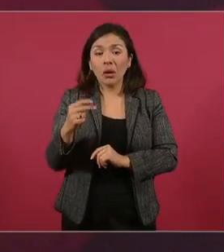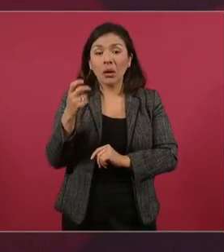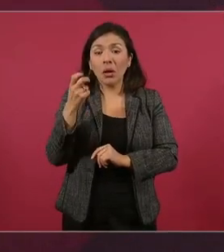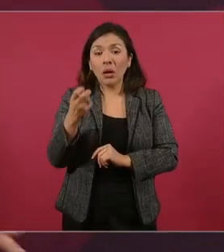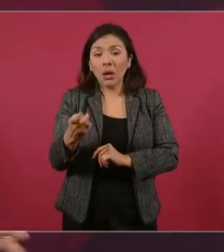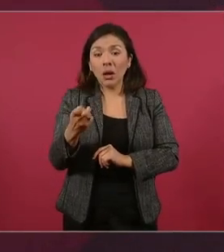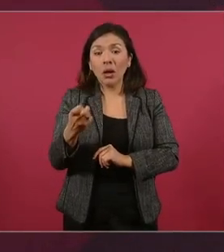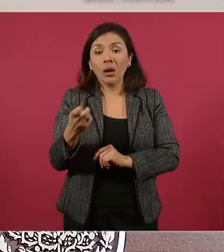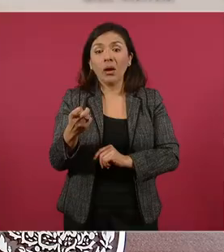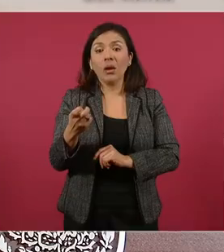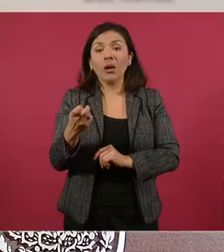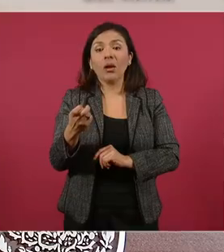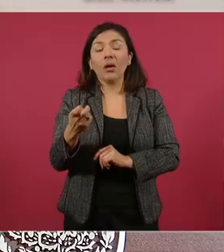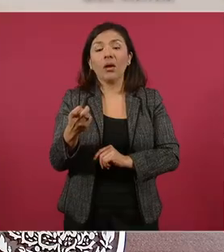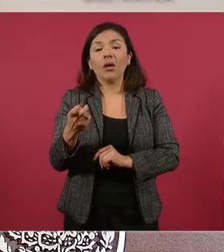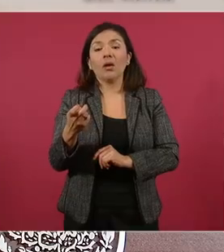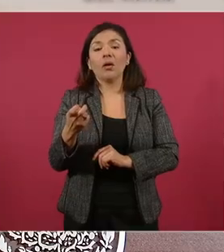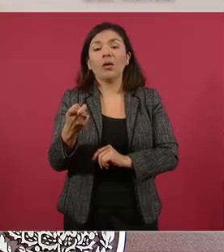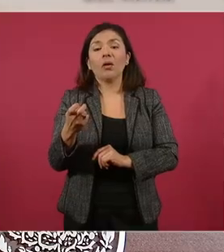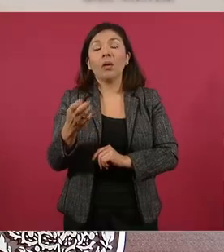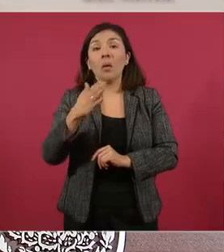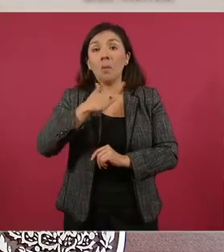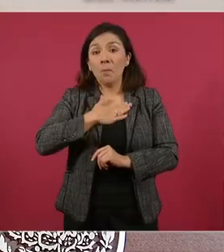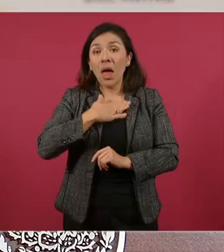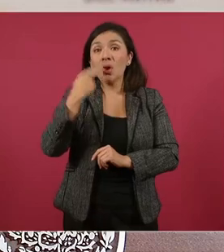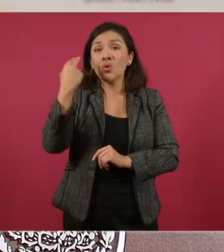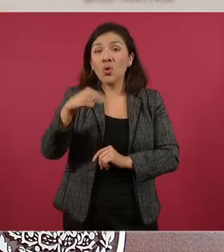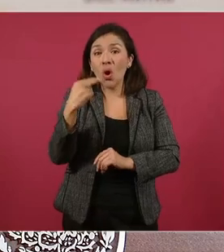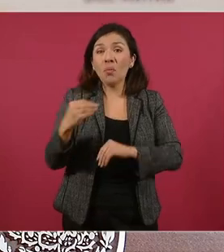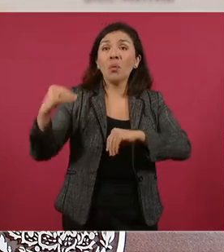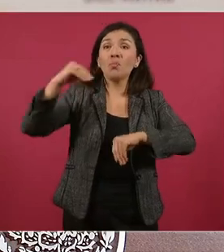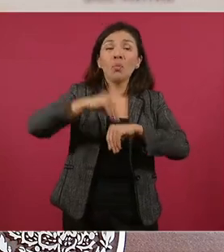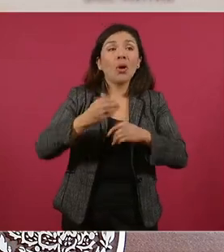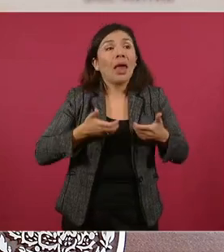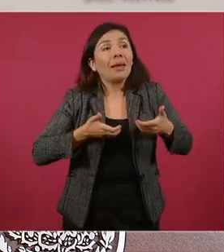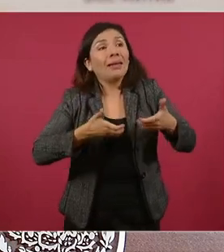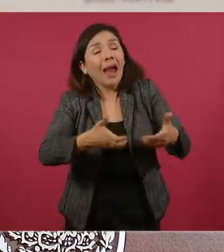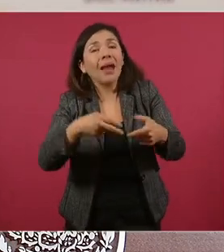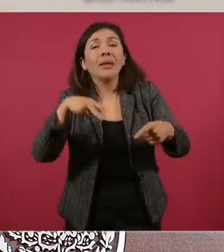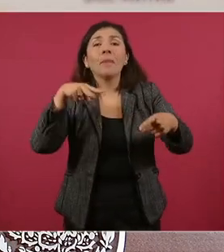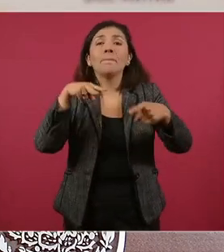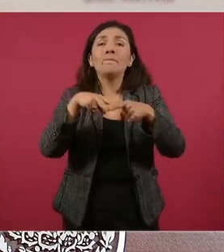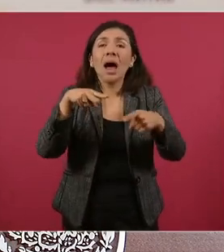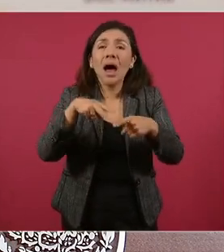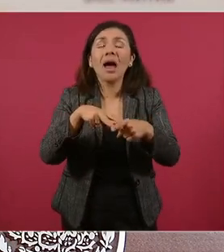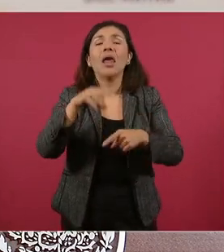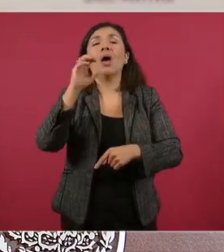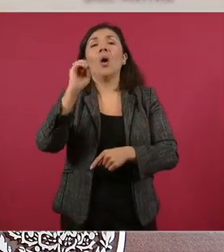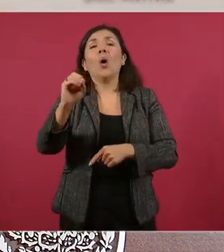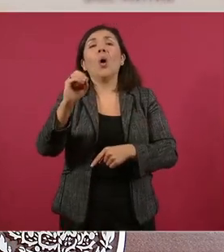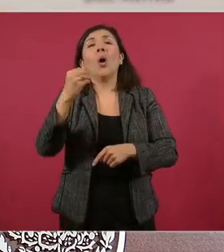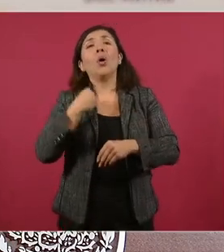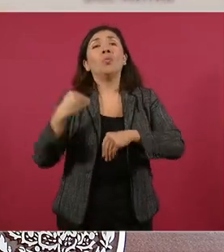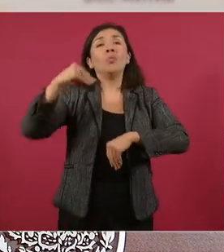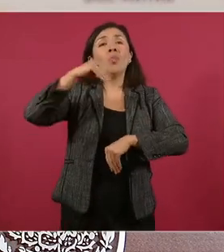que no le pongan mi nombre a ninguna calle, a ningún parque, que no me hagan ningún